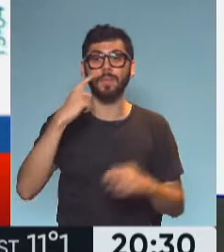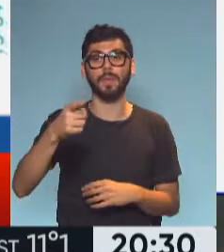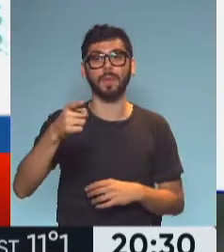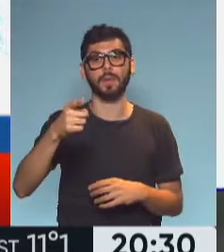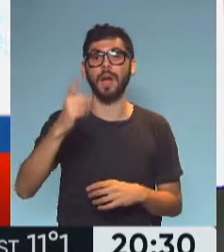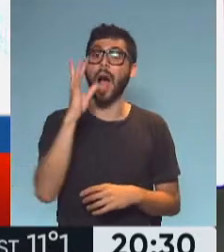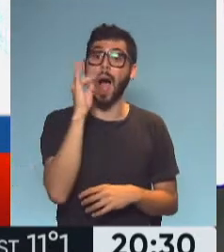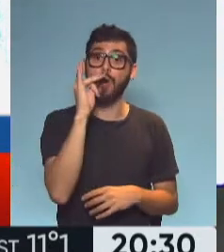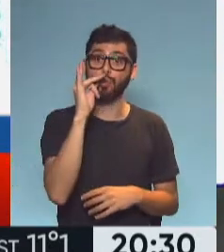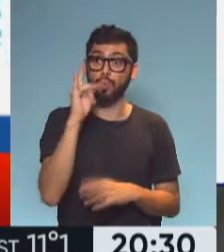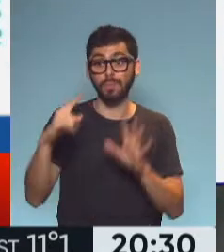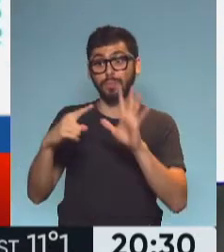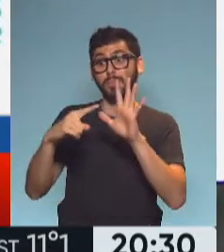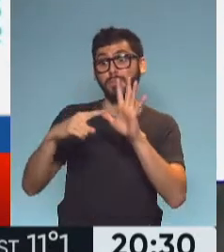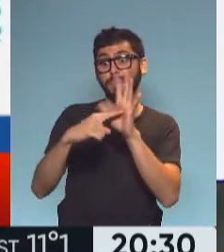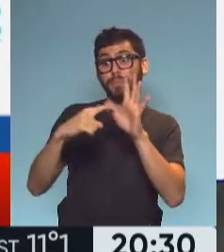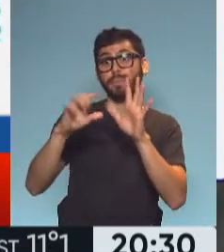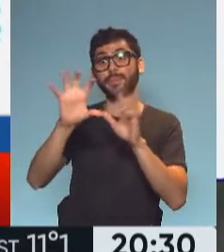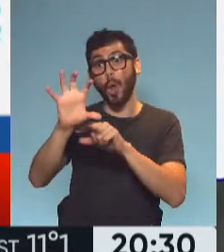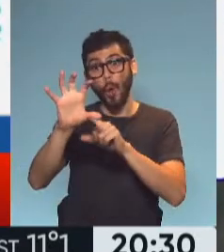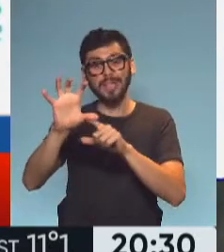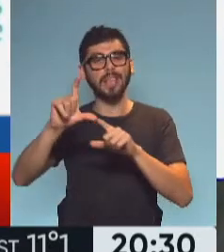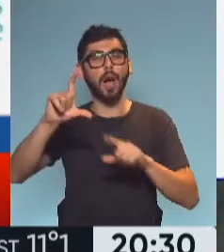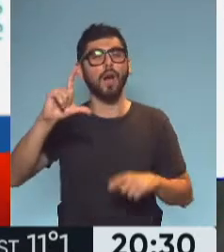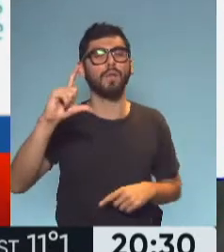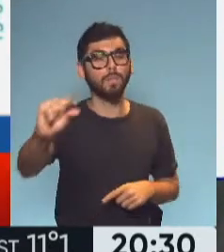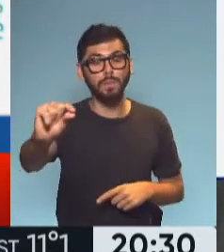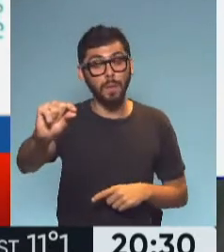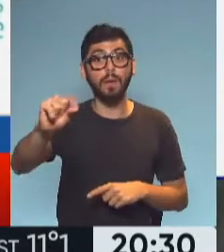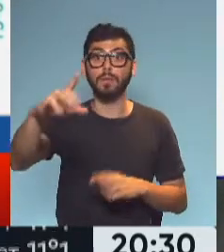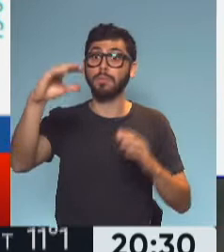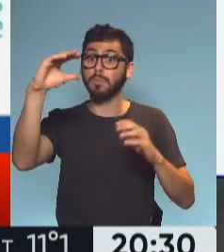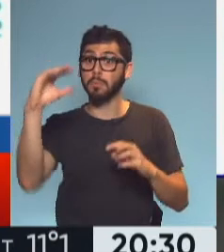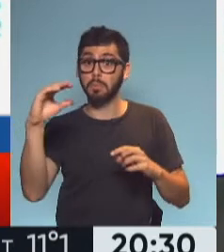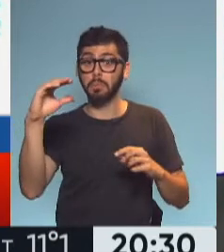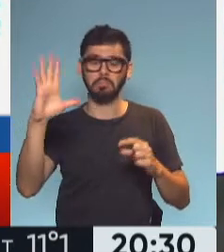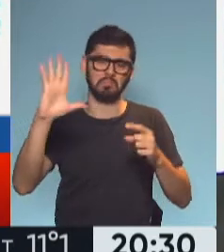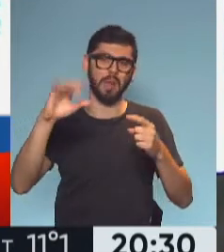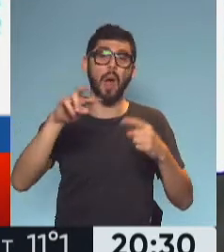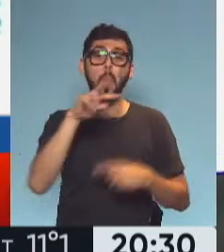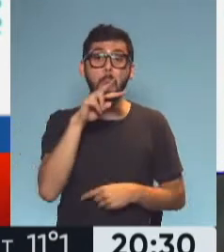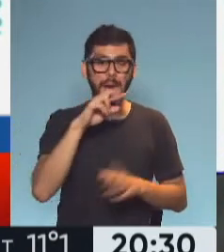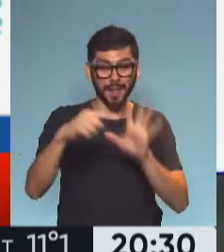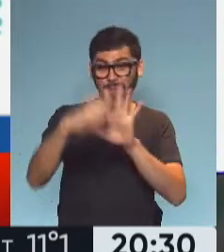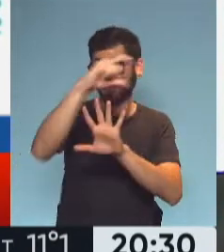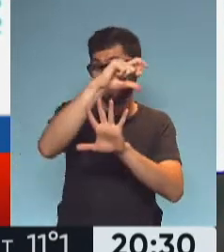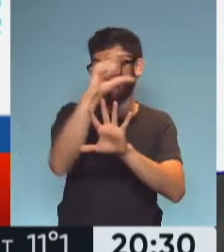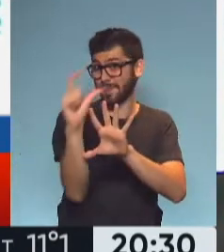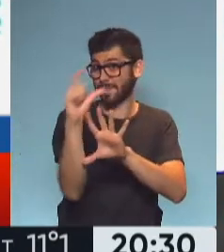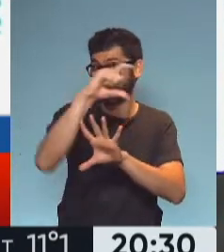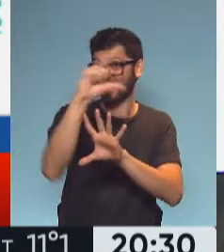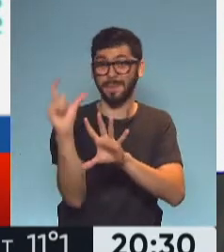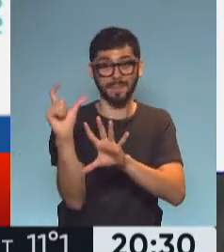el azul, que es el interior de la provincia de Buenos Aires. Así es. Cómo cae el número en el verde, que es el conurbano, que cumplió un poco